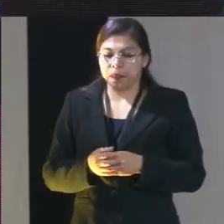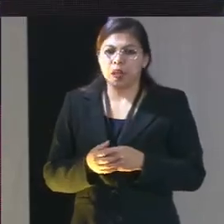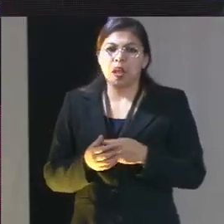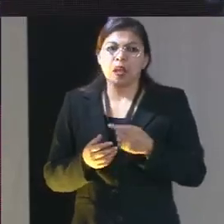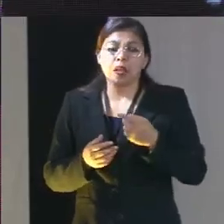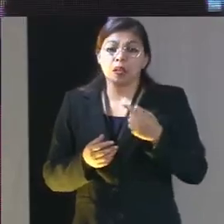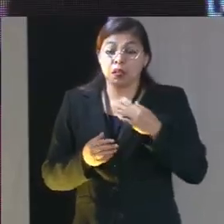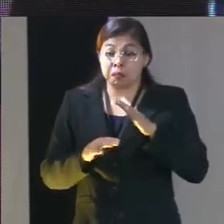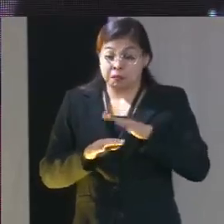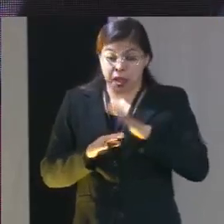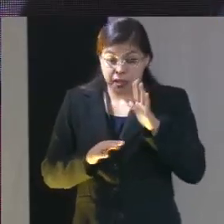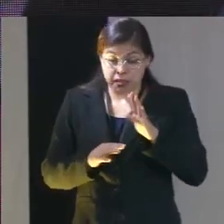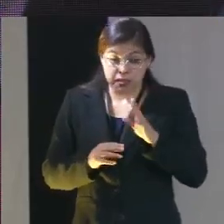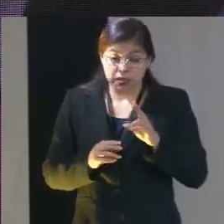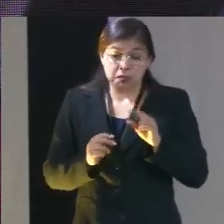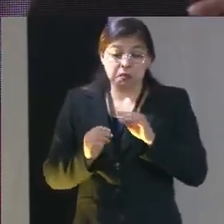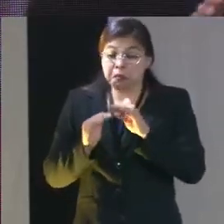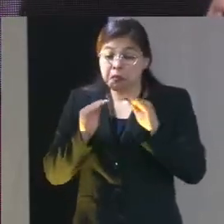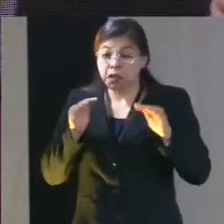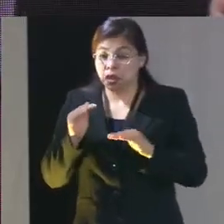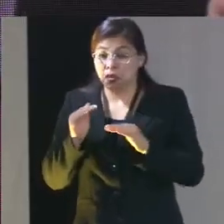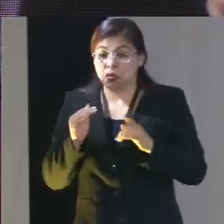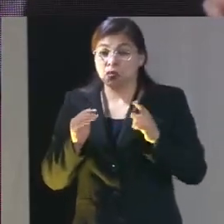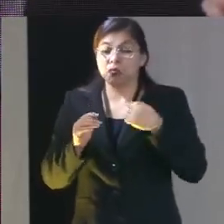menos civilizados, ni conquista de México,